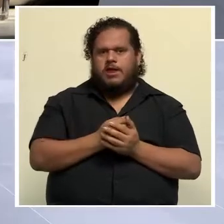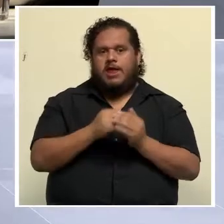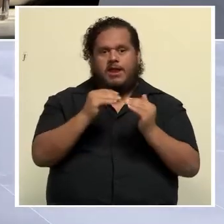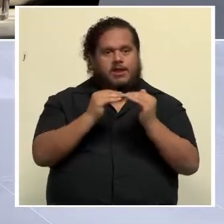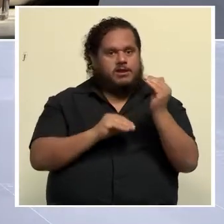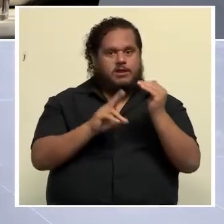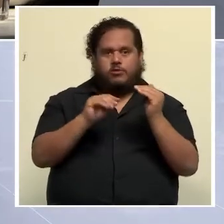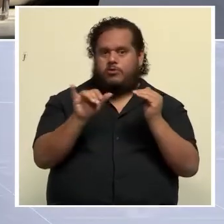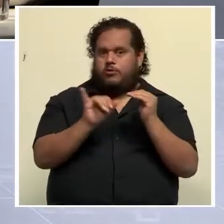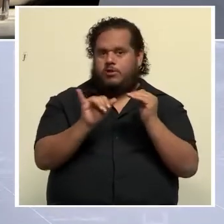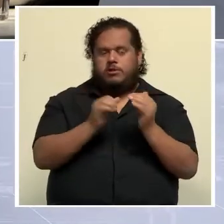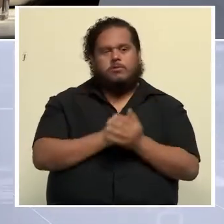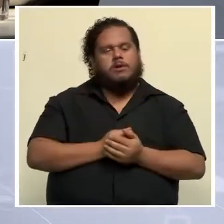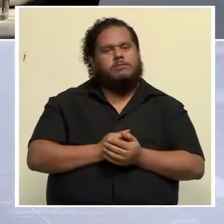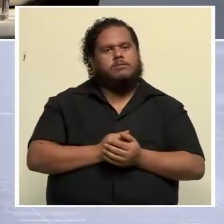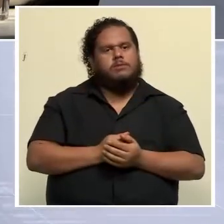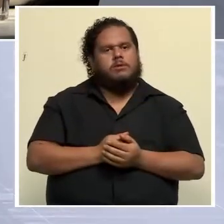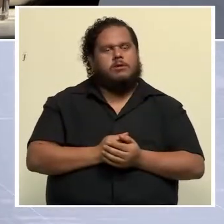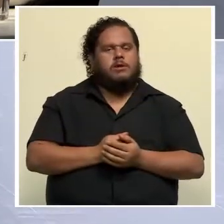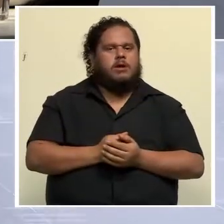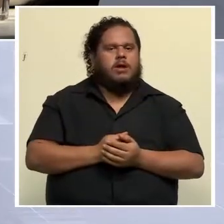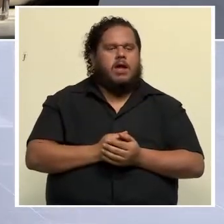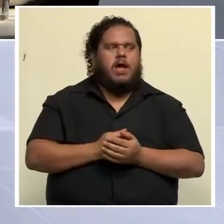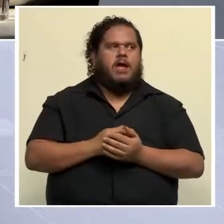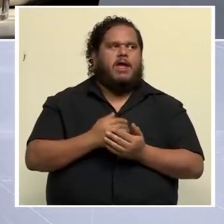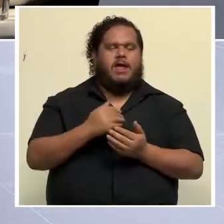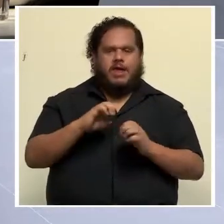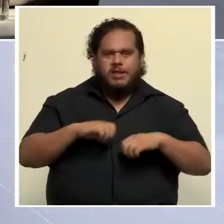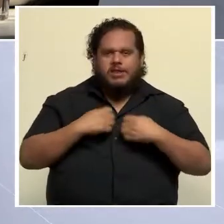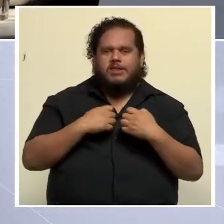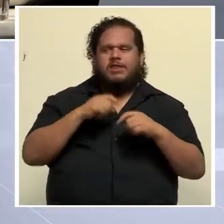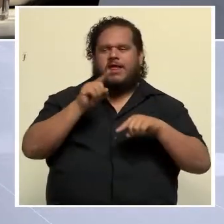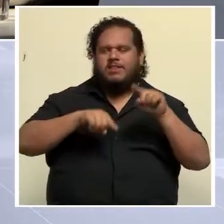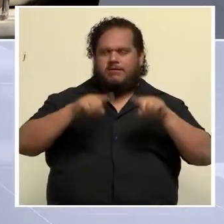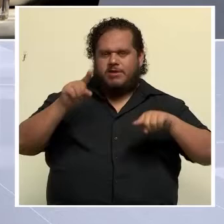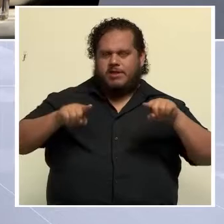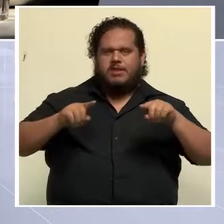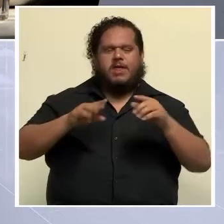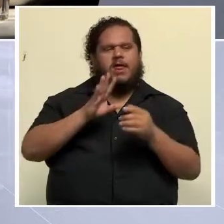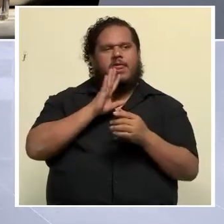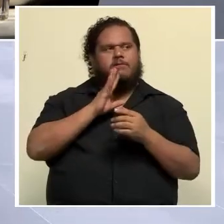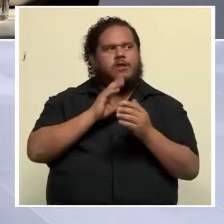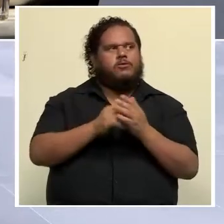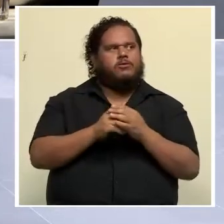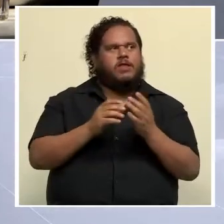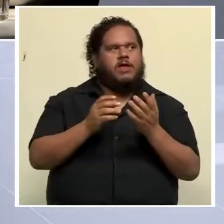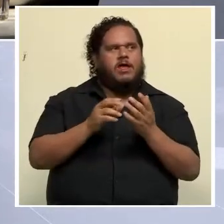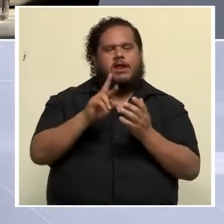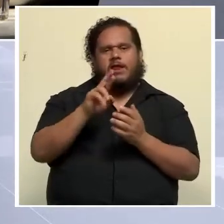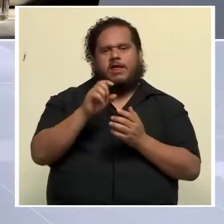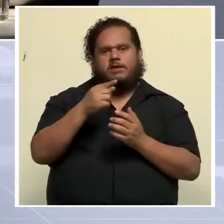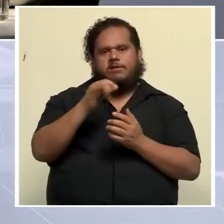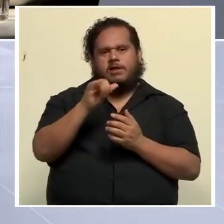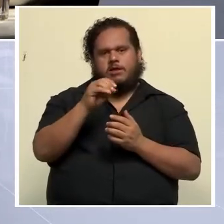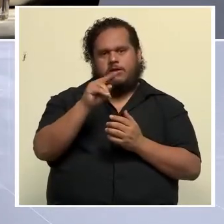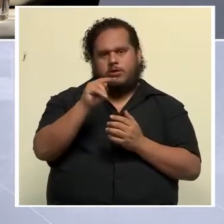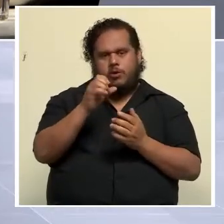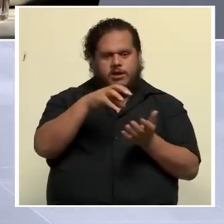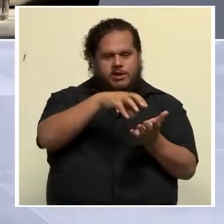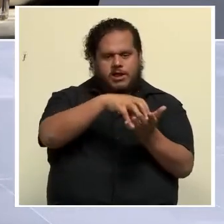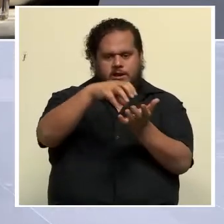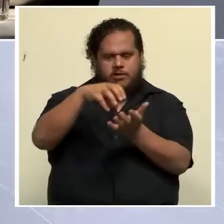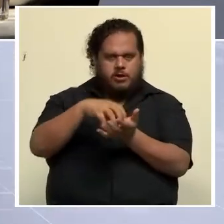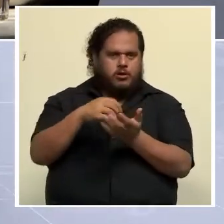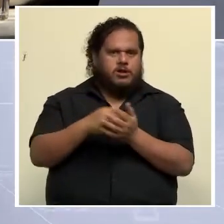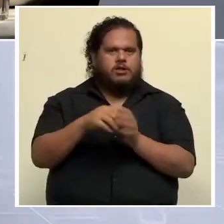no es igual, digamos, hay diversidad en términos de las regiones por país, ¿verdad? Veíamos la